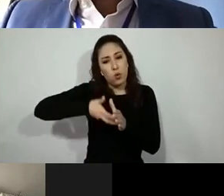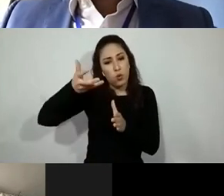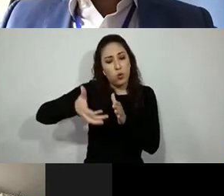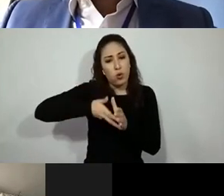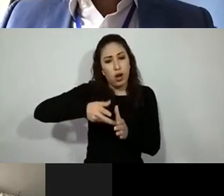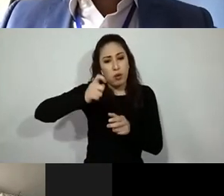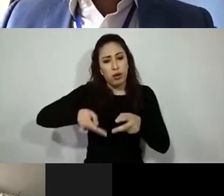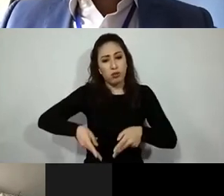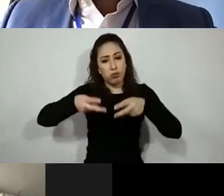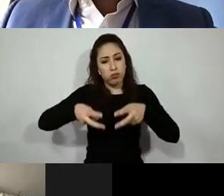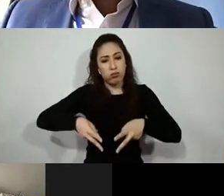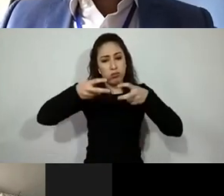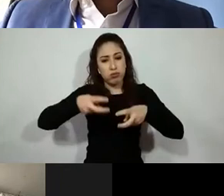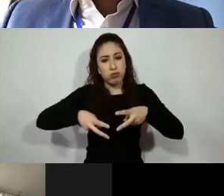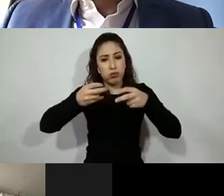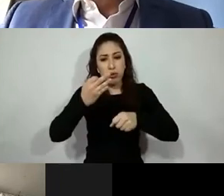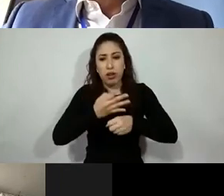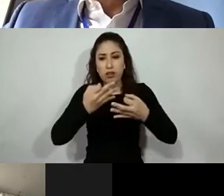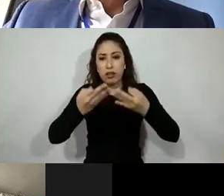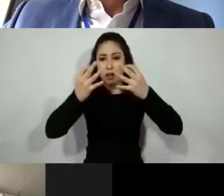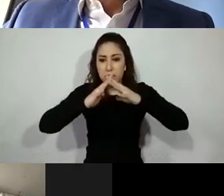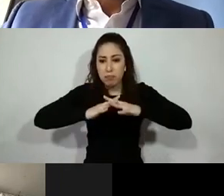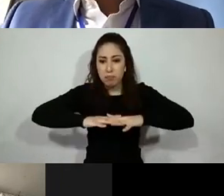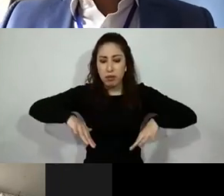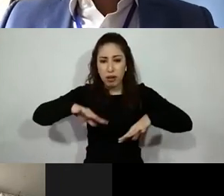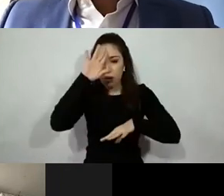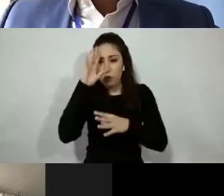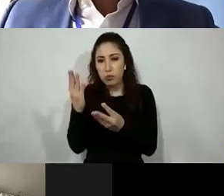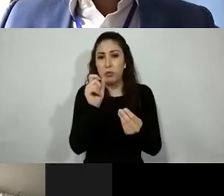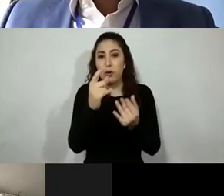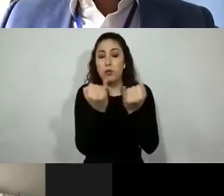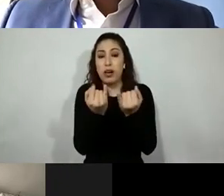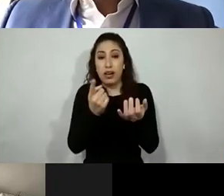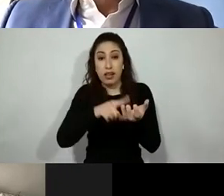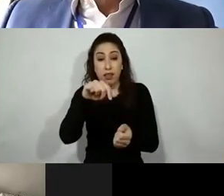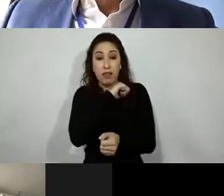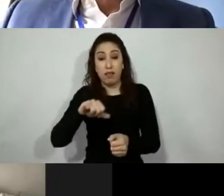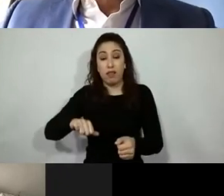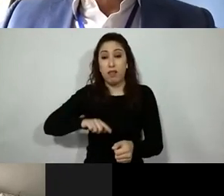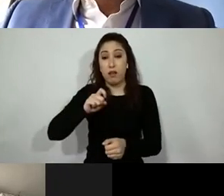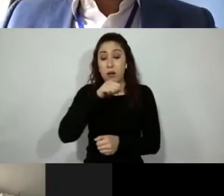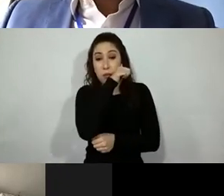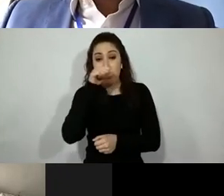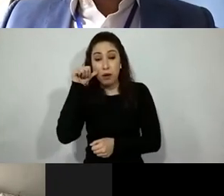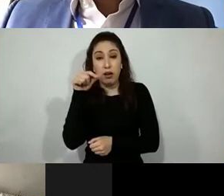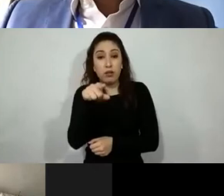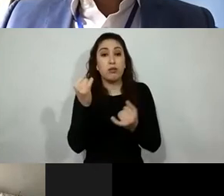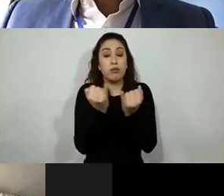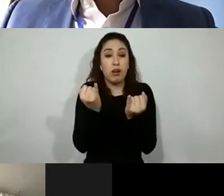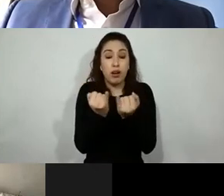en otros lugares como en Benito Juárez, donde por supuesto tiene mucho que ver el tema